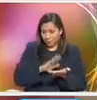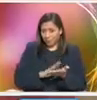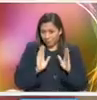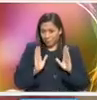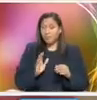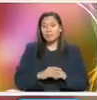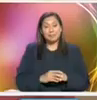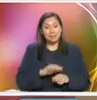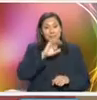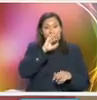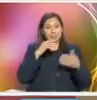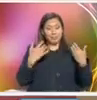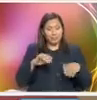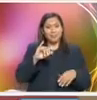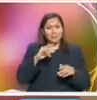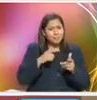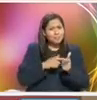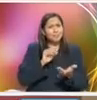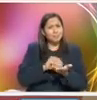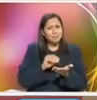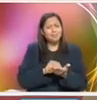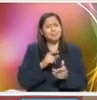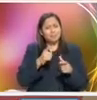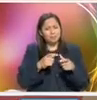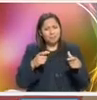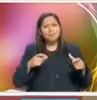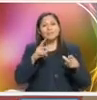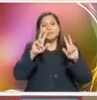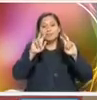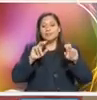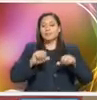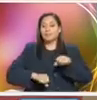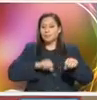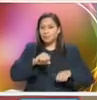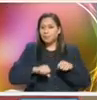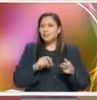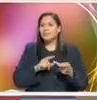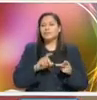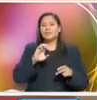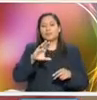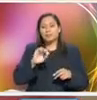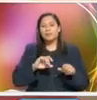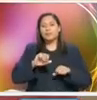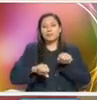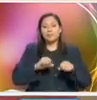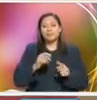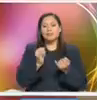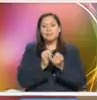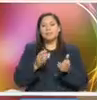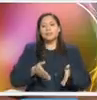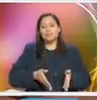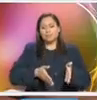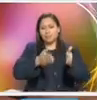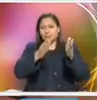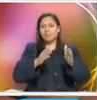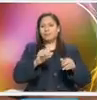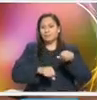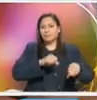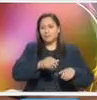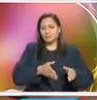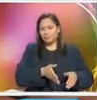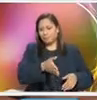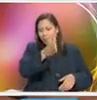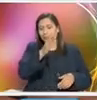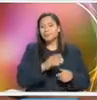demanda está impresionante. Y siguen creciendo las opciones en términos de bicicletas y de ecobicis y ciclovías. Hay una cuestión aquí